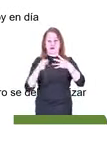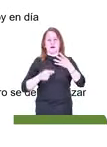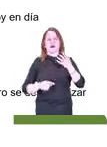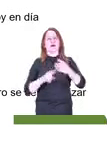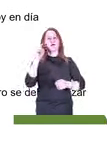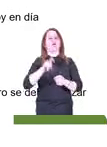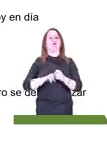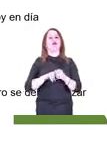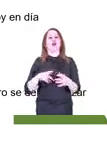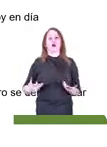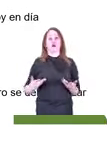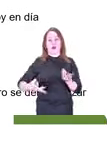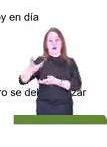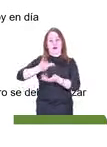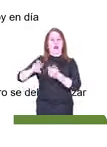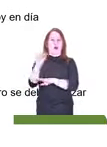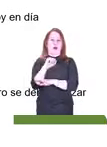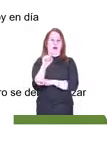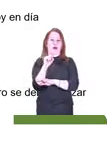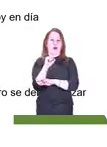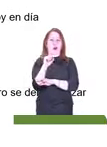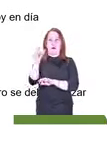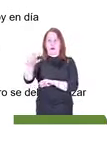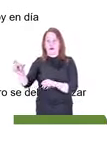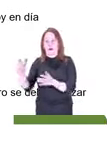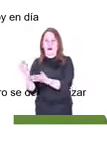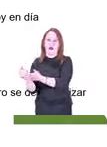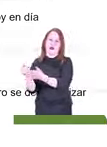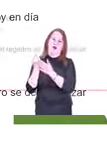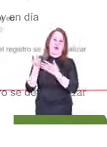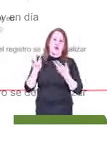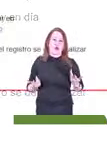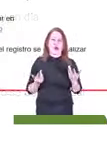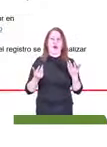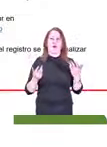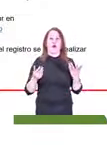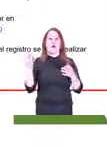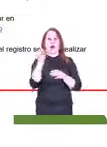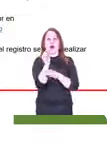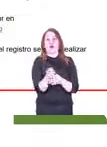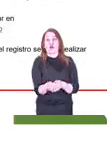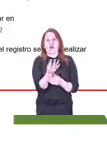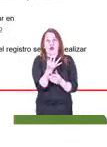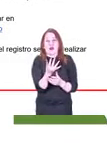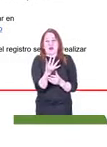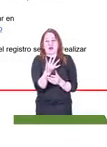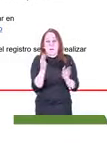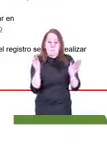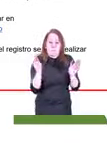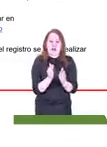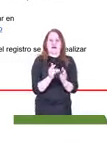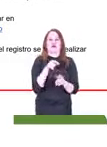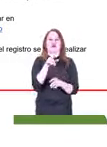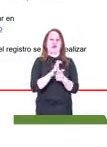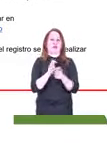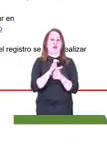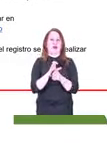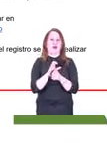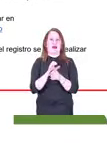compartido. Y estas personas nos están ayudando a disminuir la cantidad de vehículos que se mueven en la ciudad, por eso tan importantes, por eso en